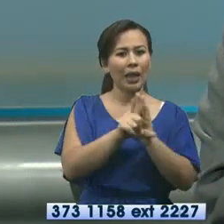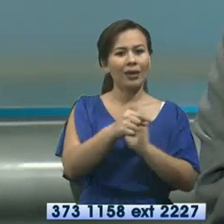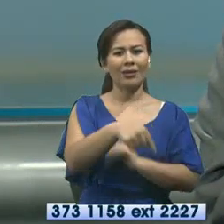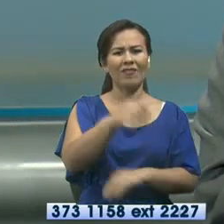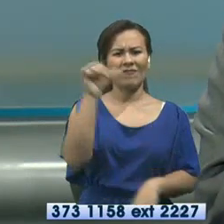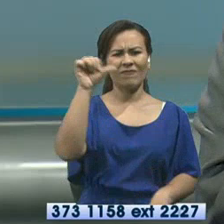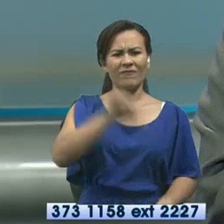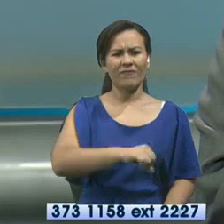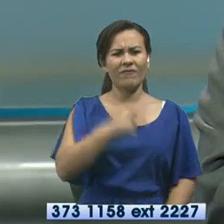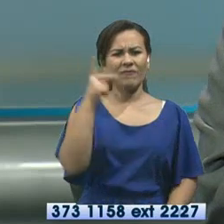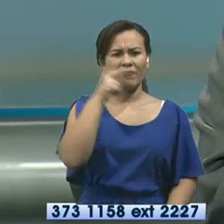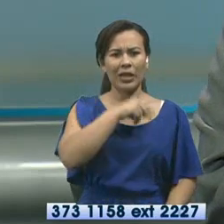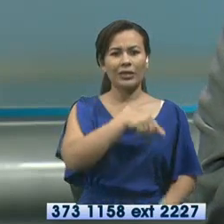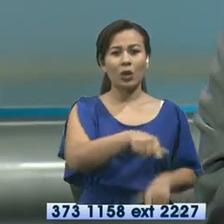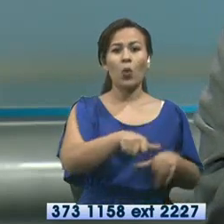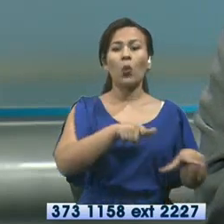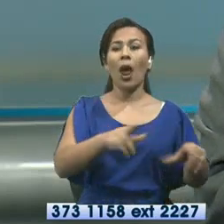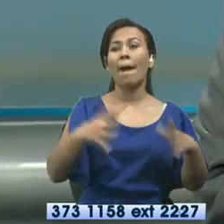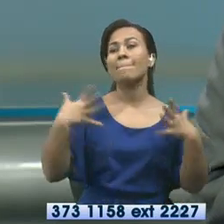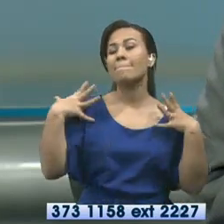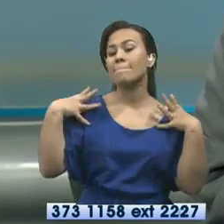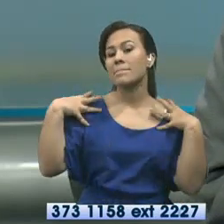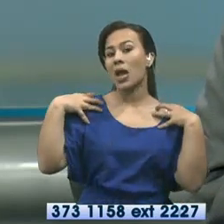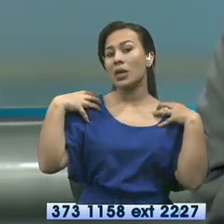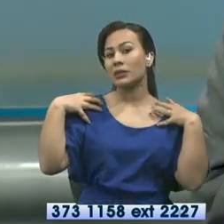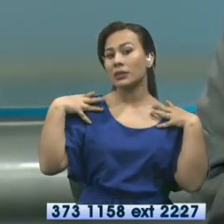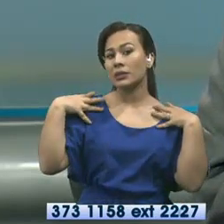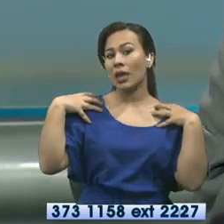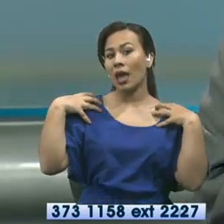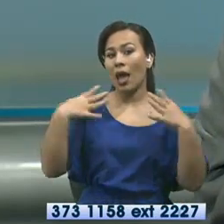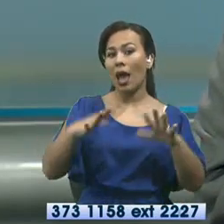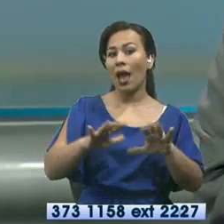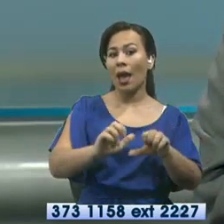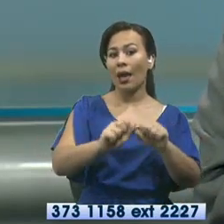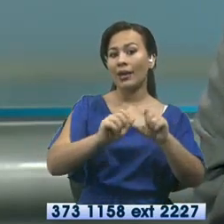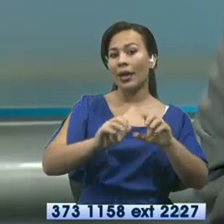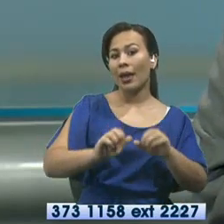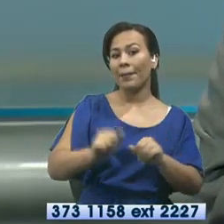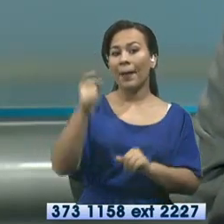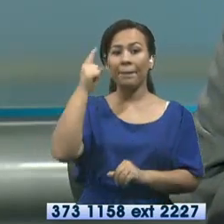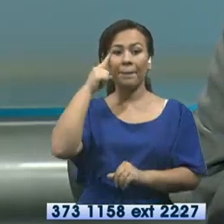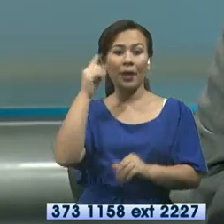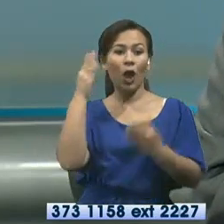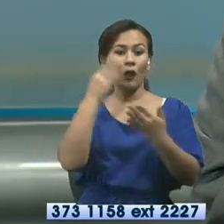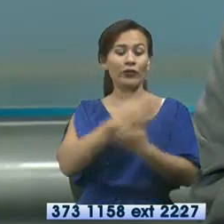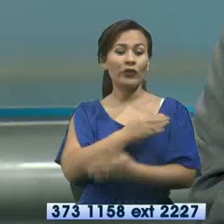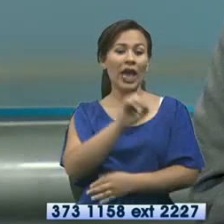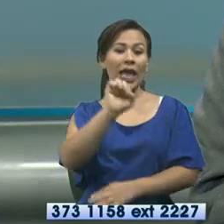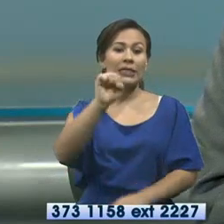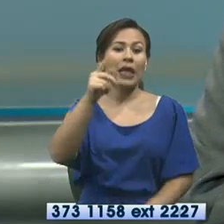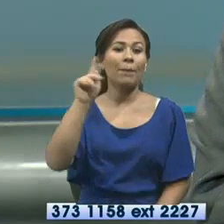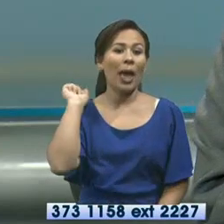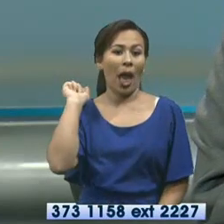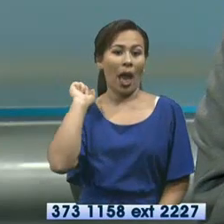fachada de centros de masajes o los conocidos spa. Veamos.